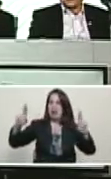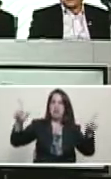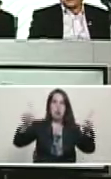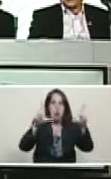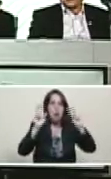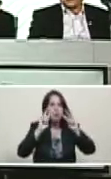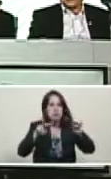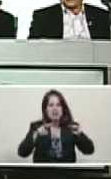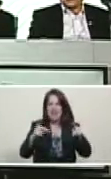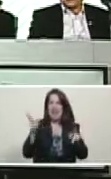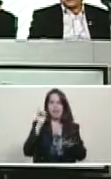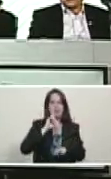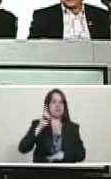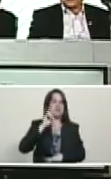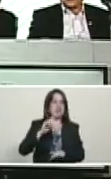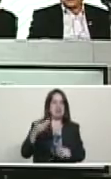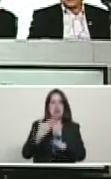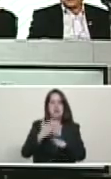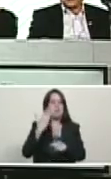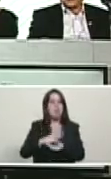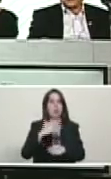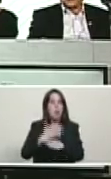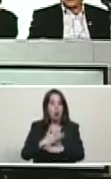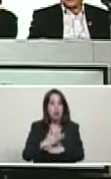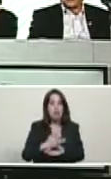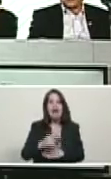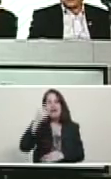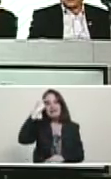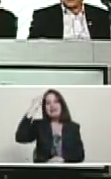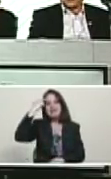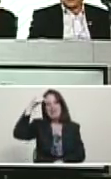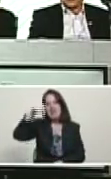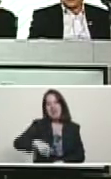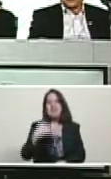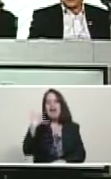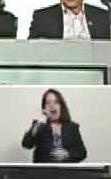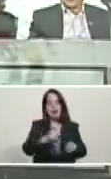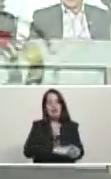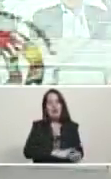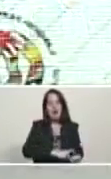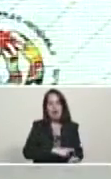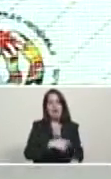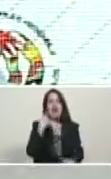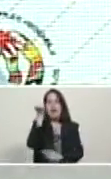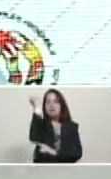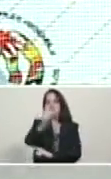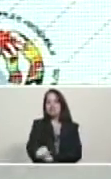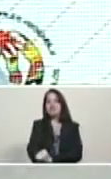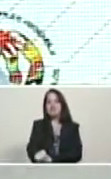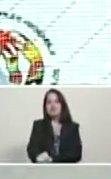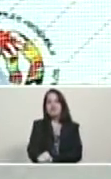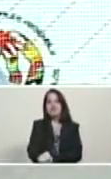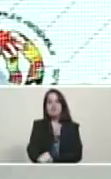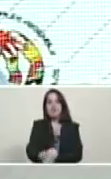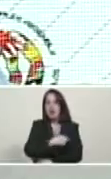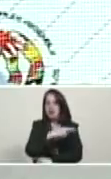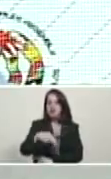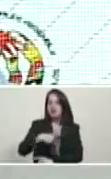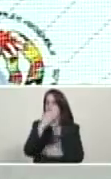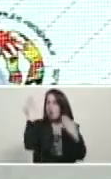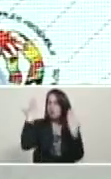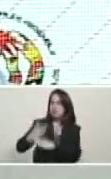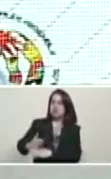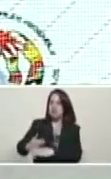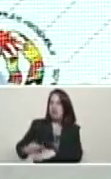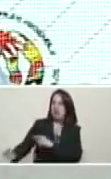sobre venezuela sabe que aquí hay coraje hay rebeldía que estamos enfrentados al imperialismo